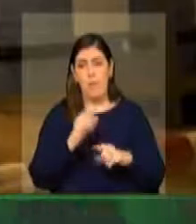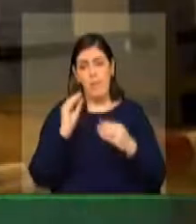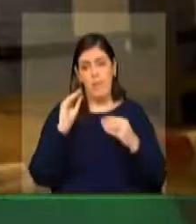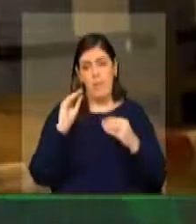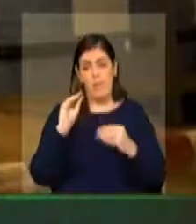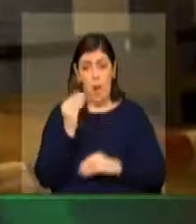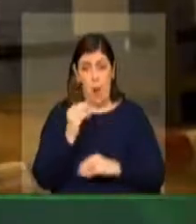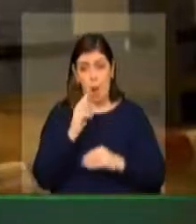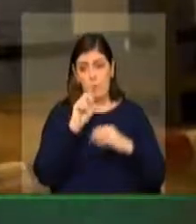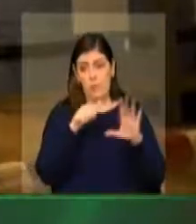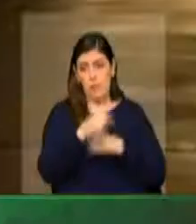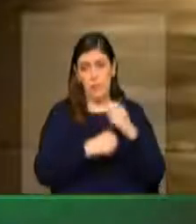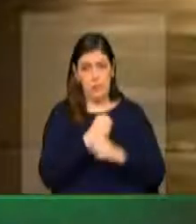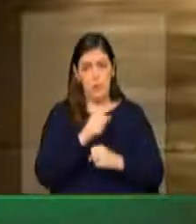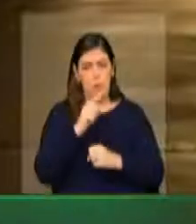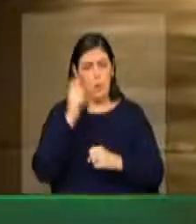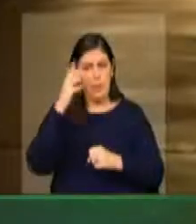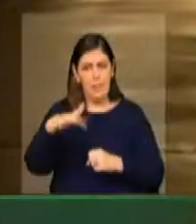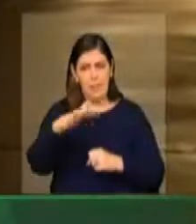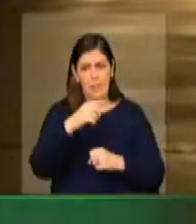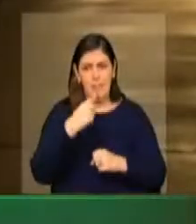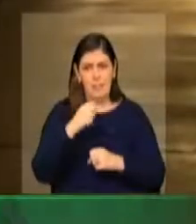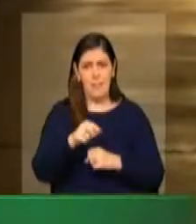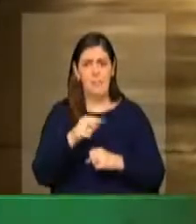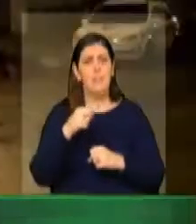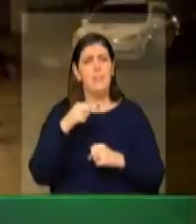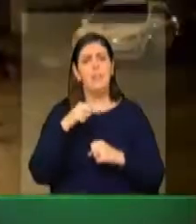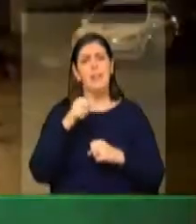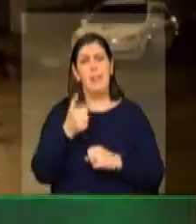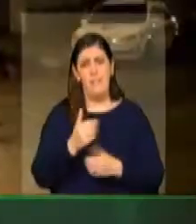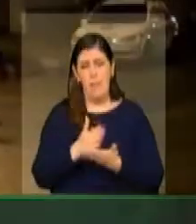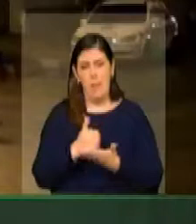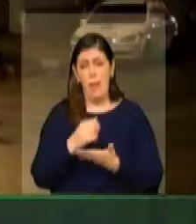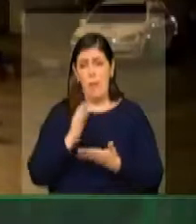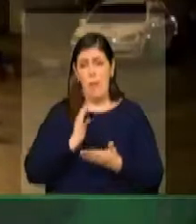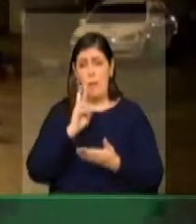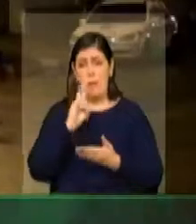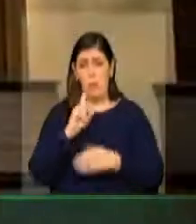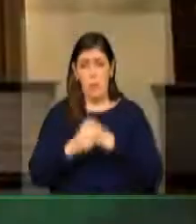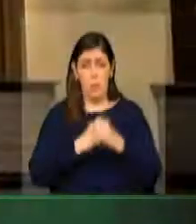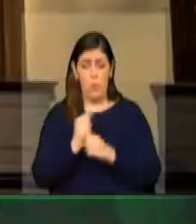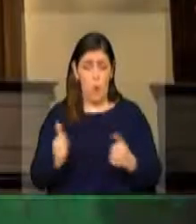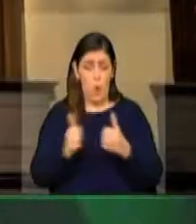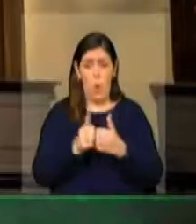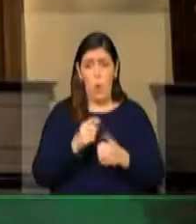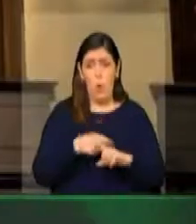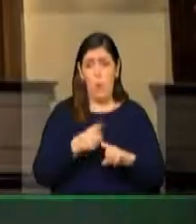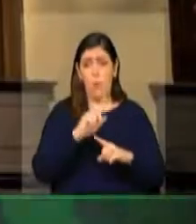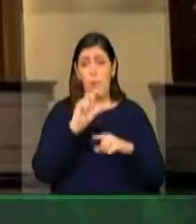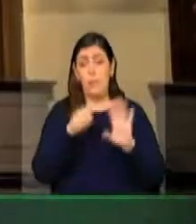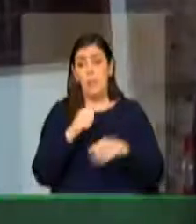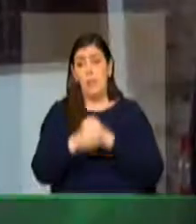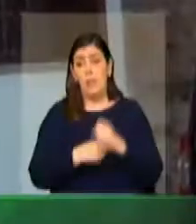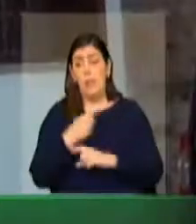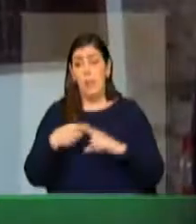El hecho ocurrió en una chacra del departamento de Rivera. Una mujer de 21 años se encontraba junto a su novio de 16 cuando el tío